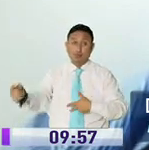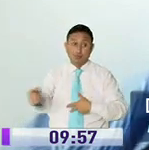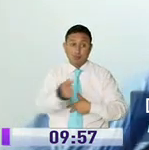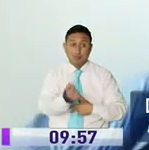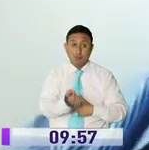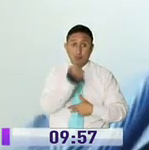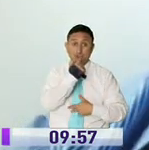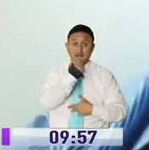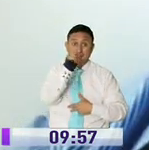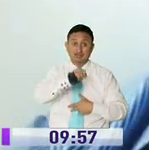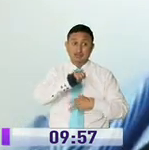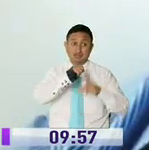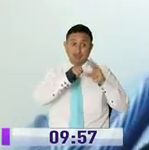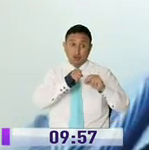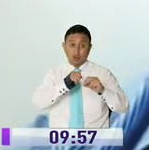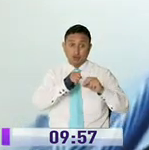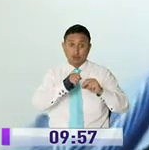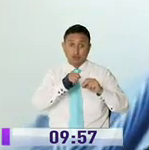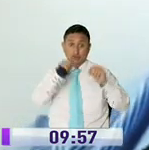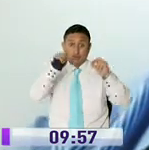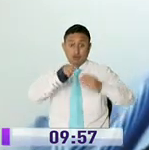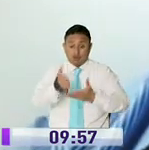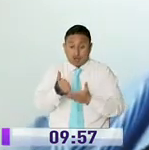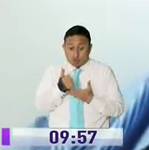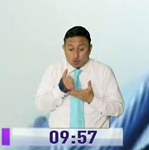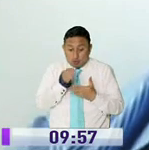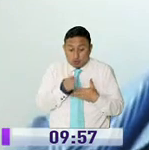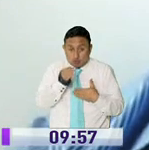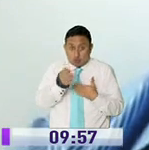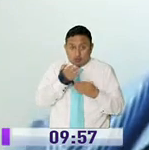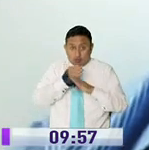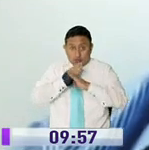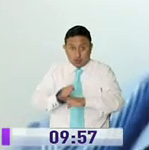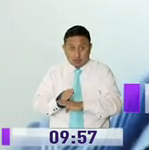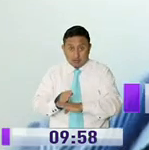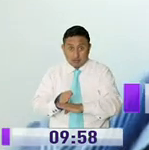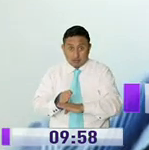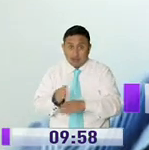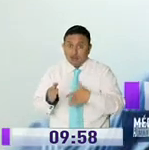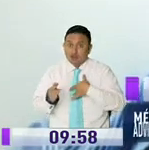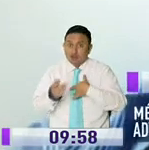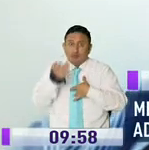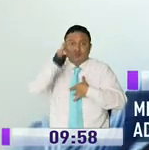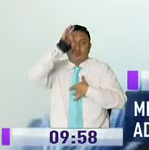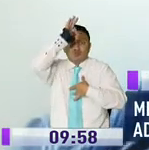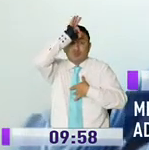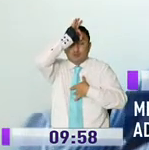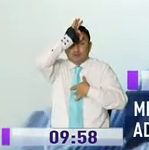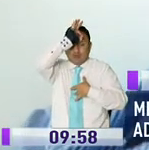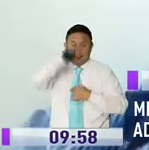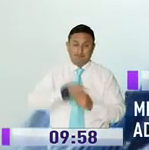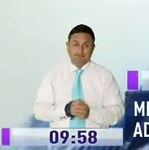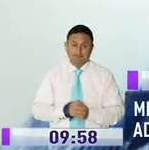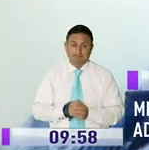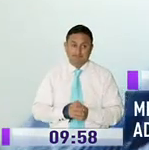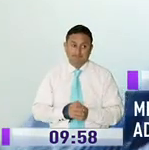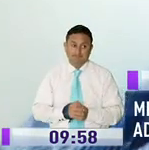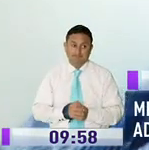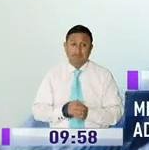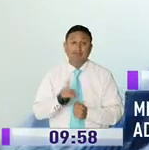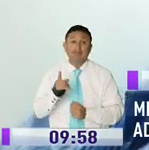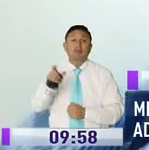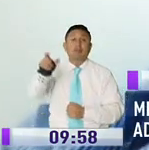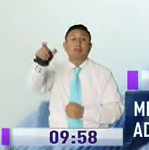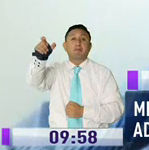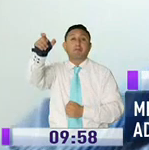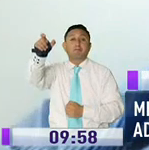no utilizar la medicación, si es que ayuda o no en la enfermedad del coronavirus. Somos las personas